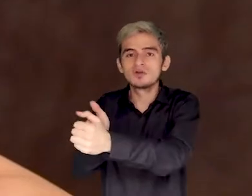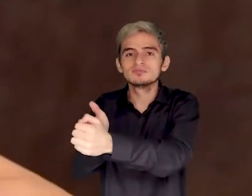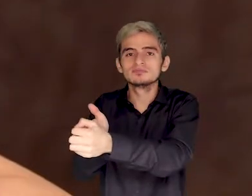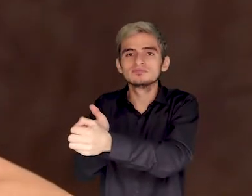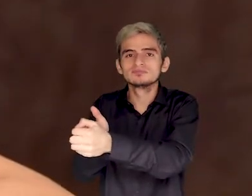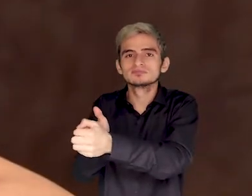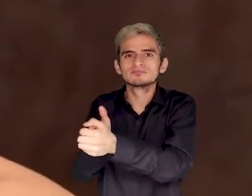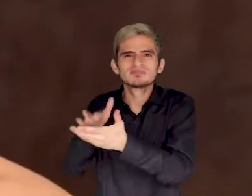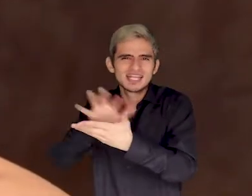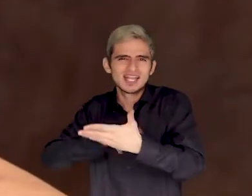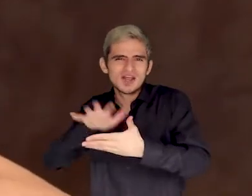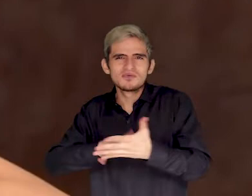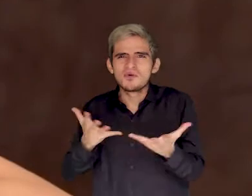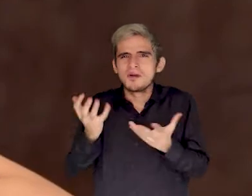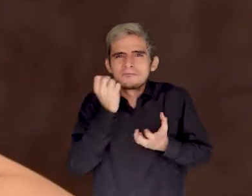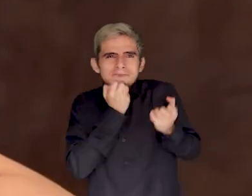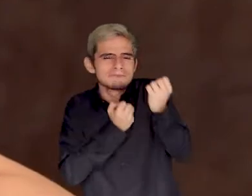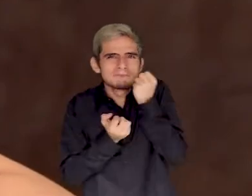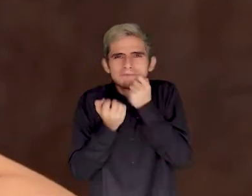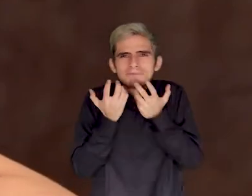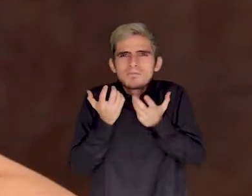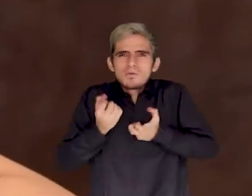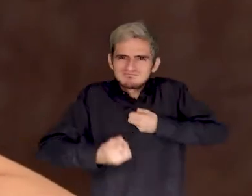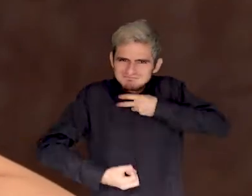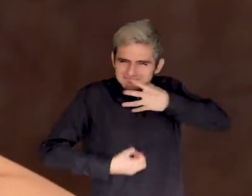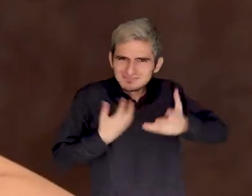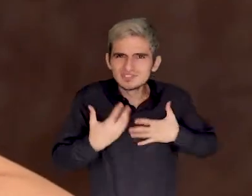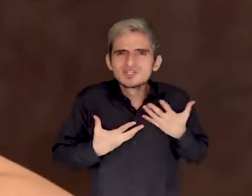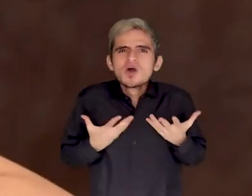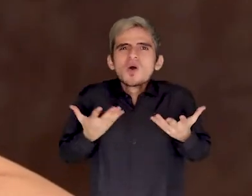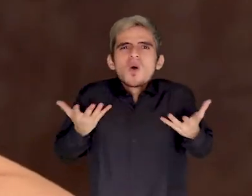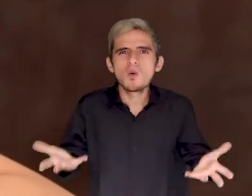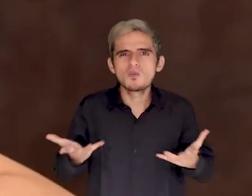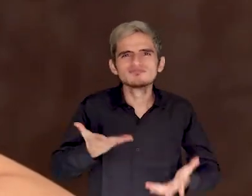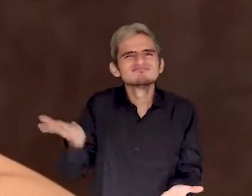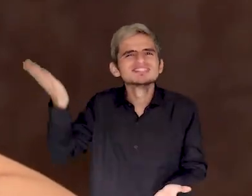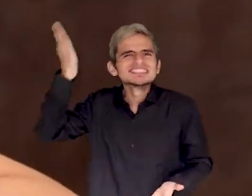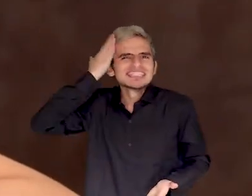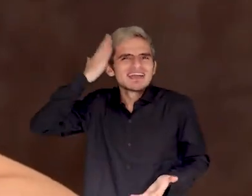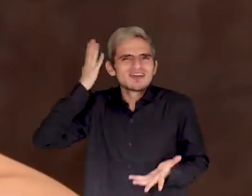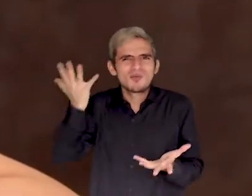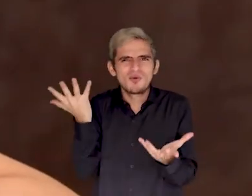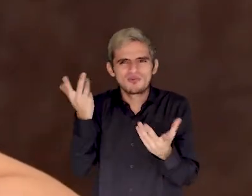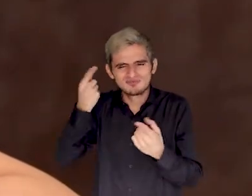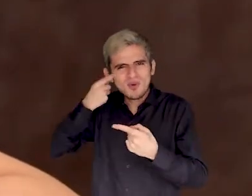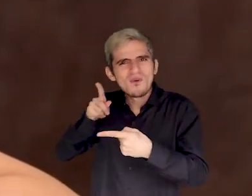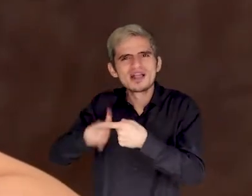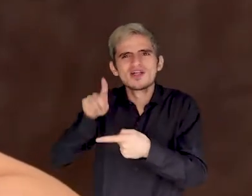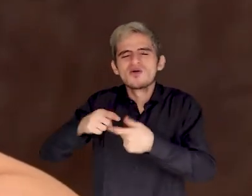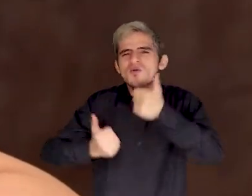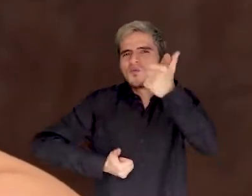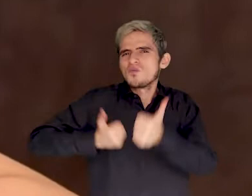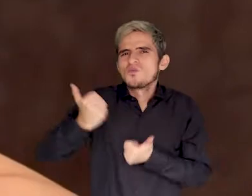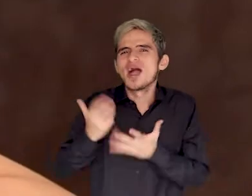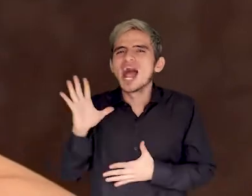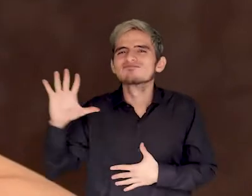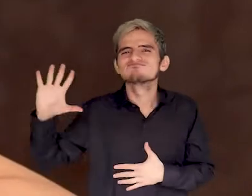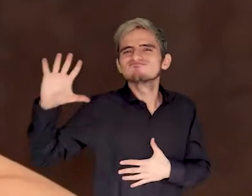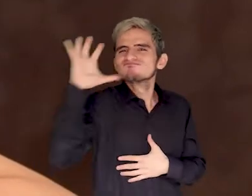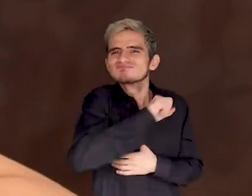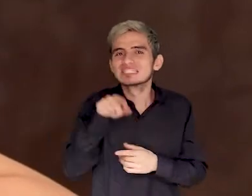es una oportunidad, es un honor. Primero. Y segundo, creo que dirigir el